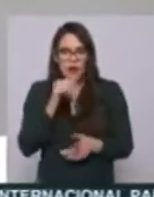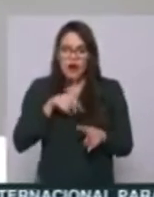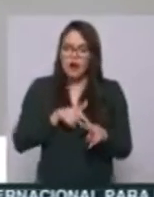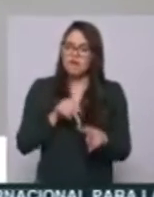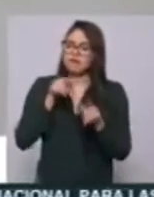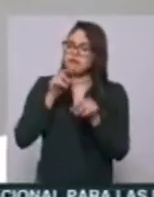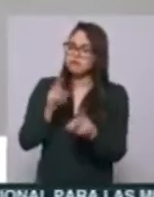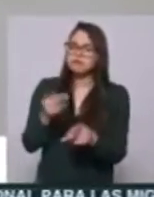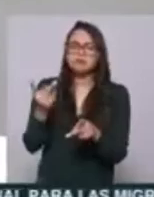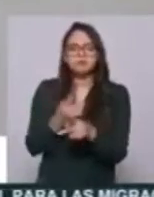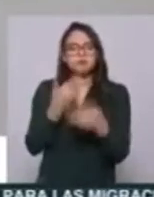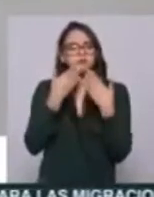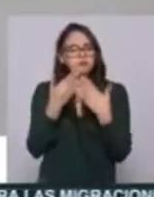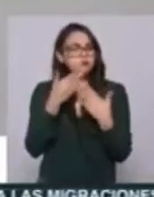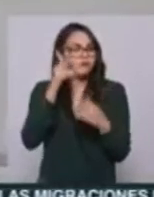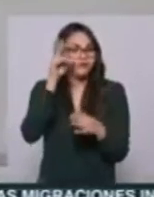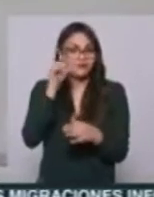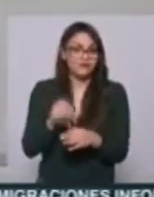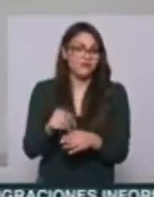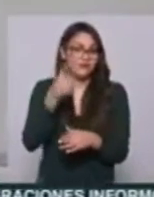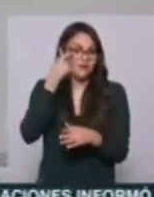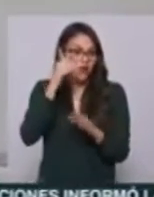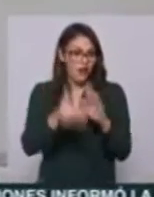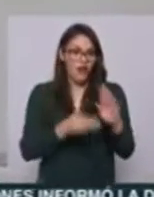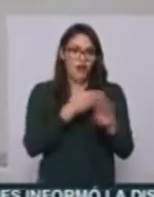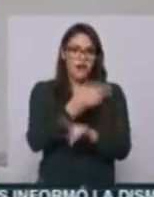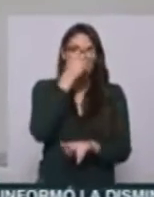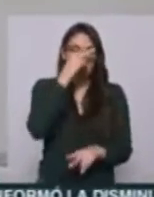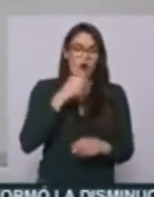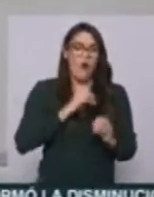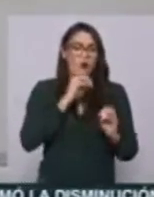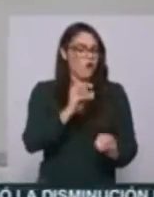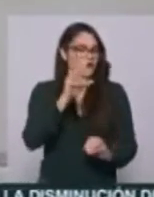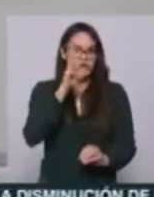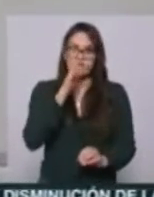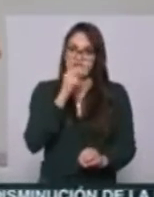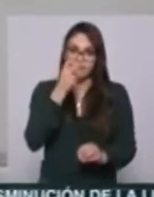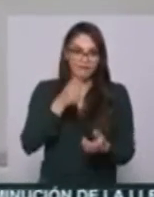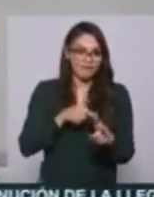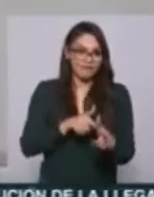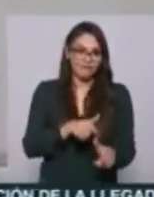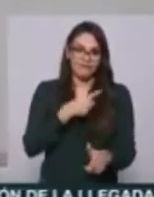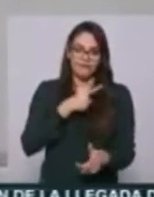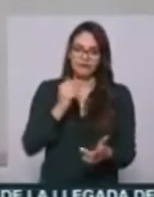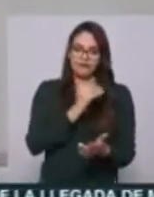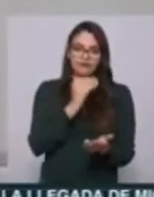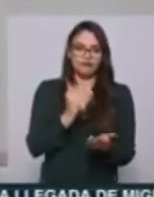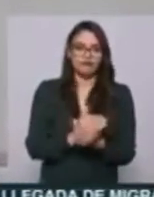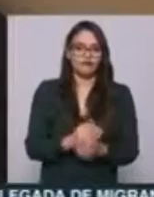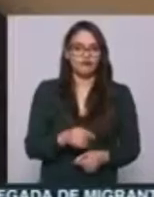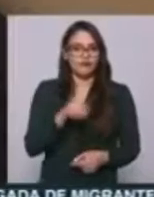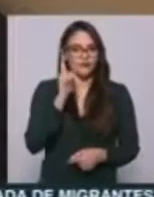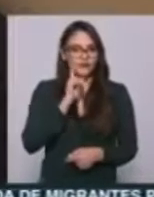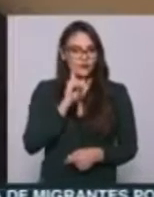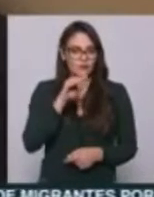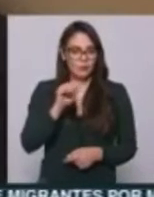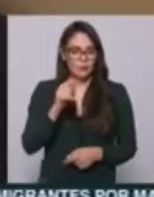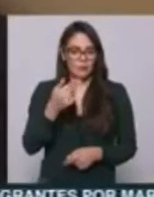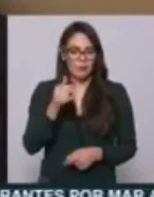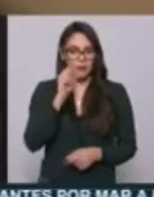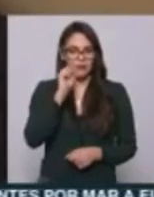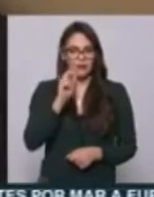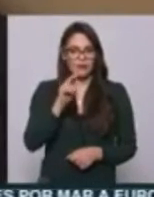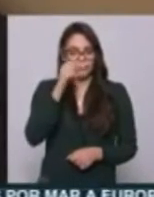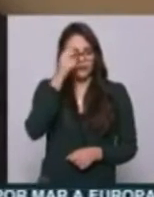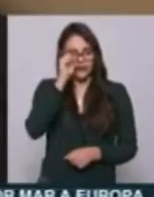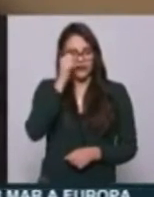siga como que exacerbando, este discurso de odio. Marta Delgado, subsecretaria para Asuntos Multilaterales y